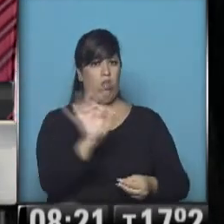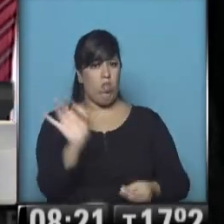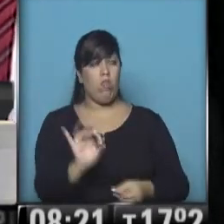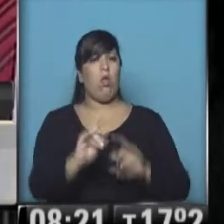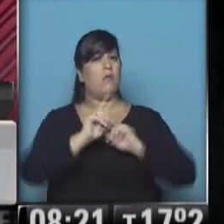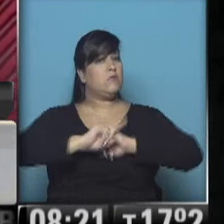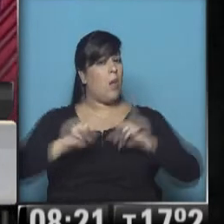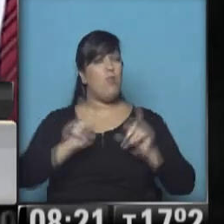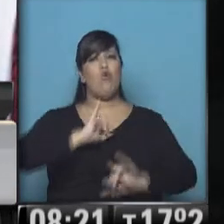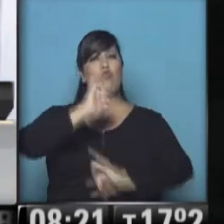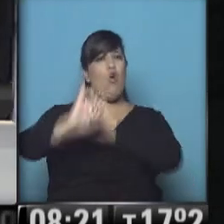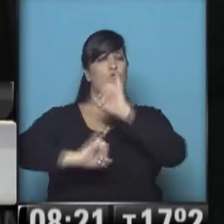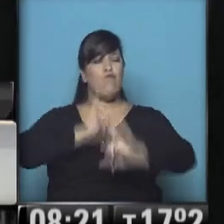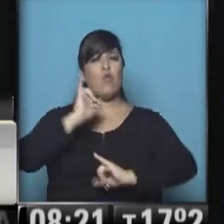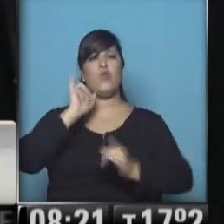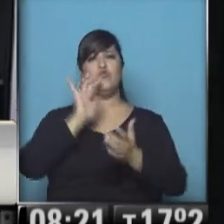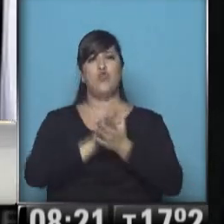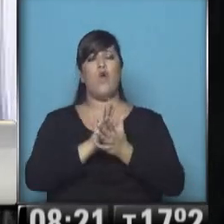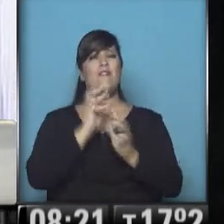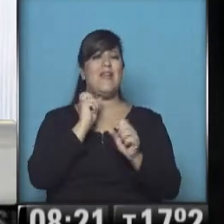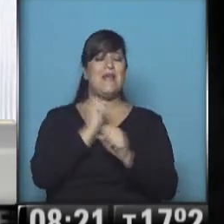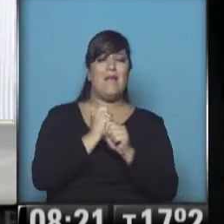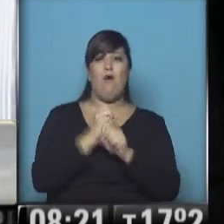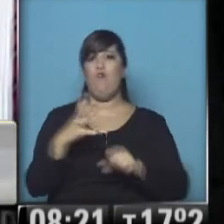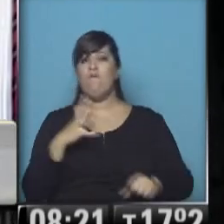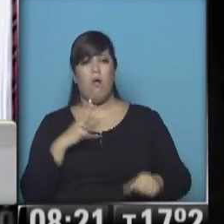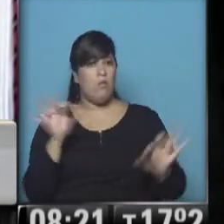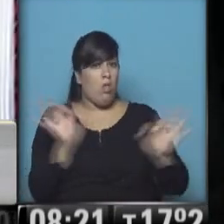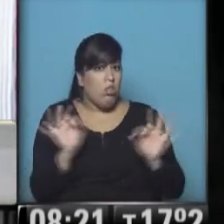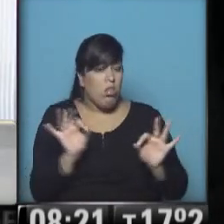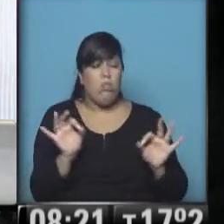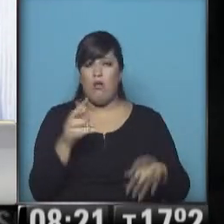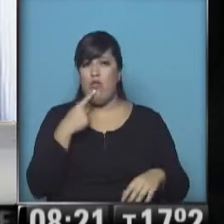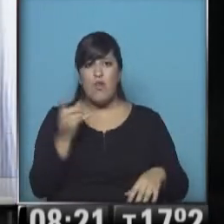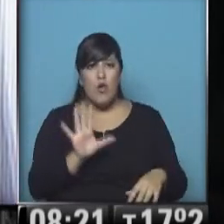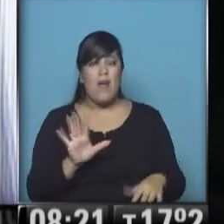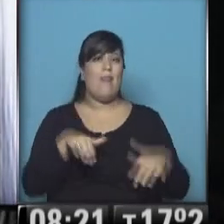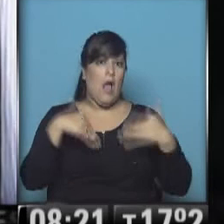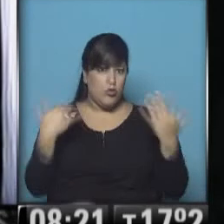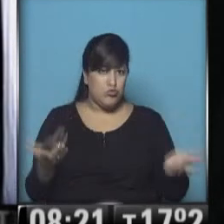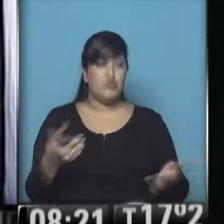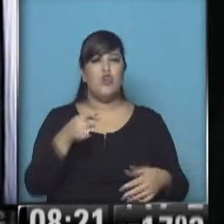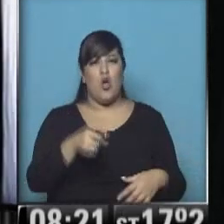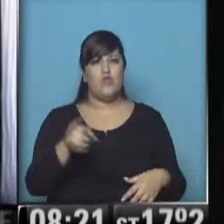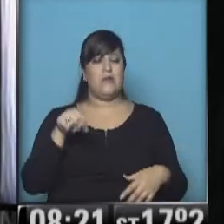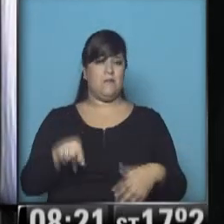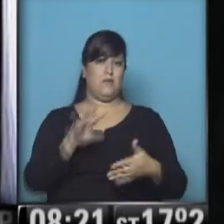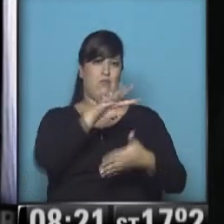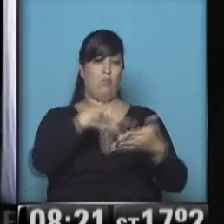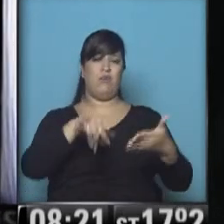informó respecto de tareas pendientes es lo que motivó la presentación de esta denuncia